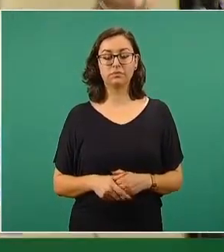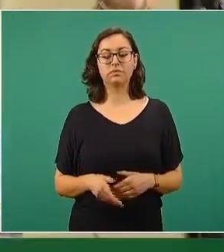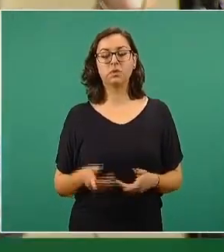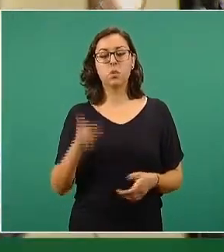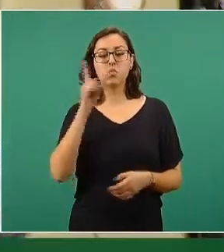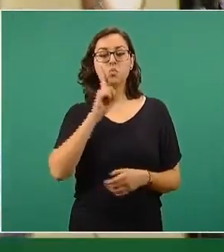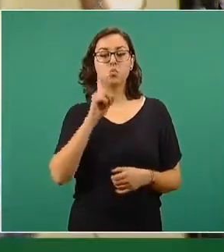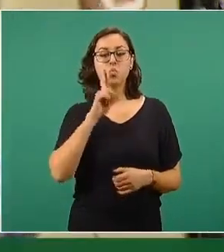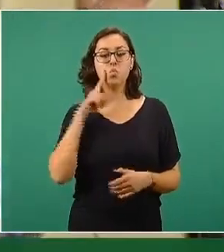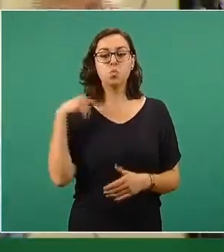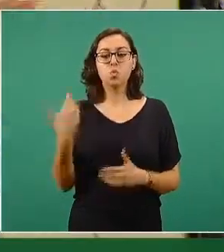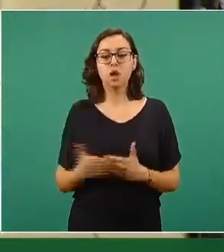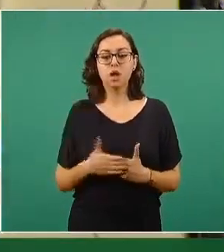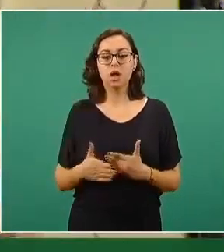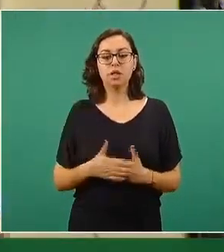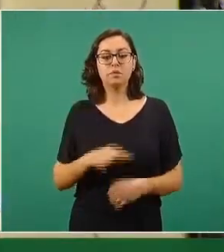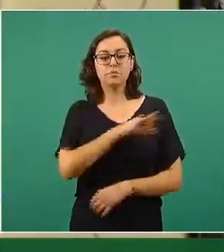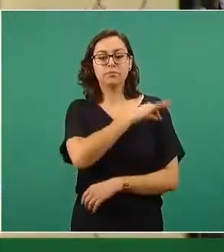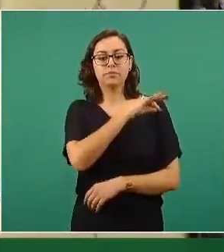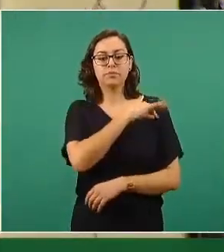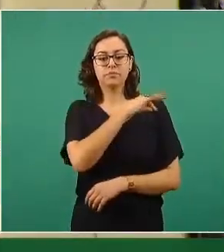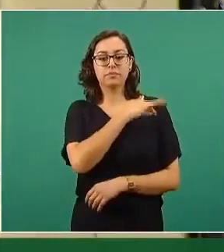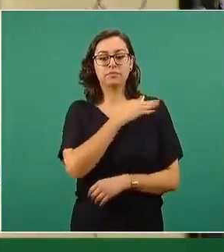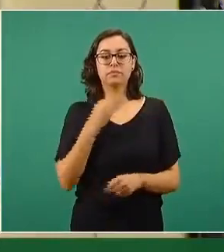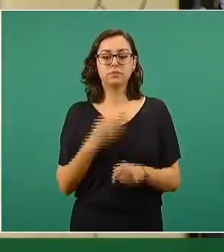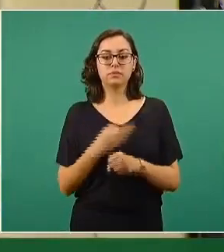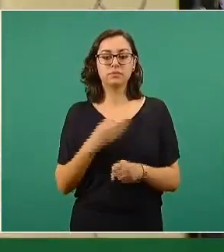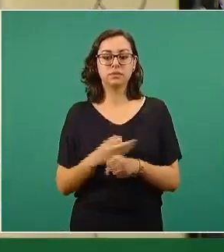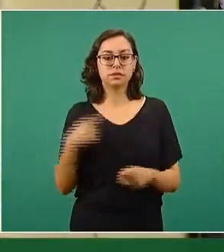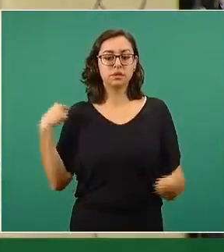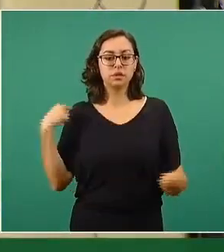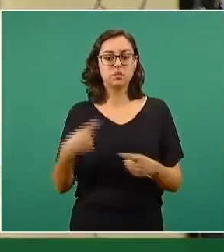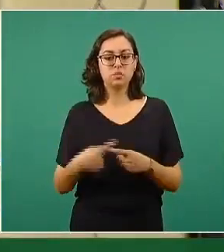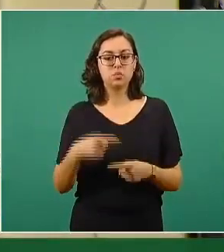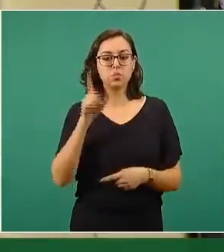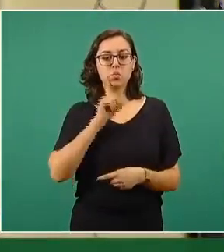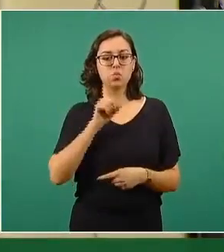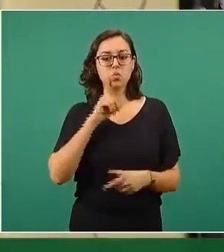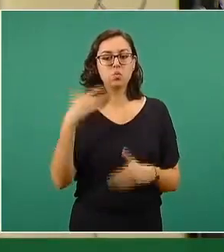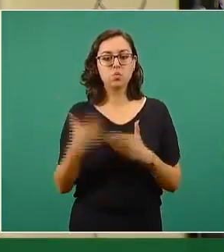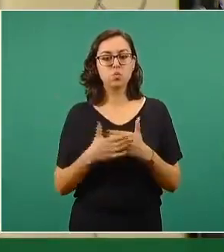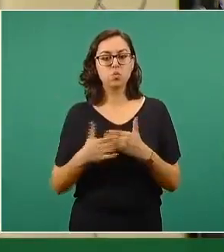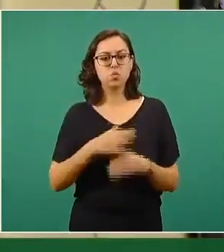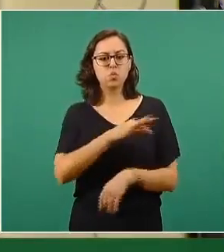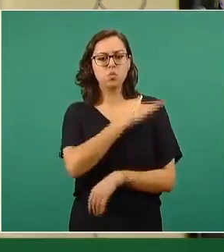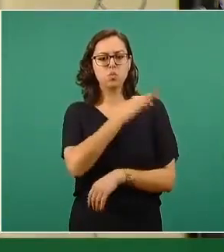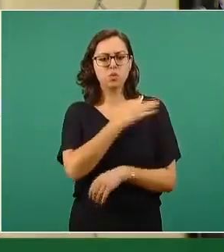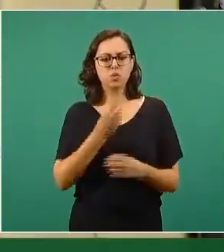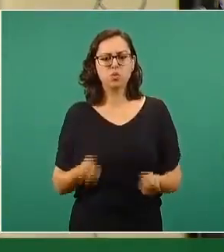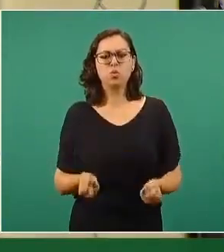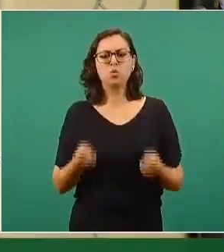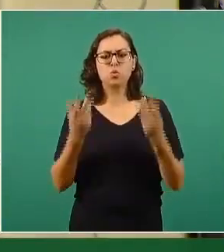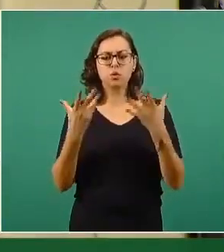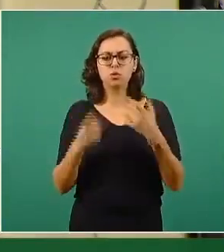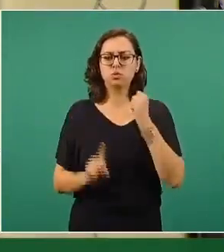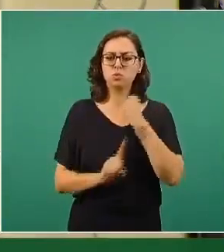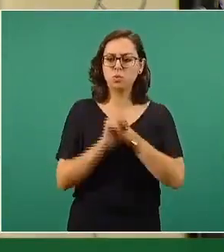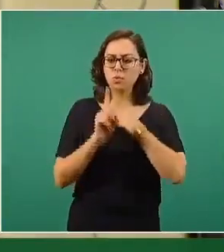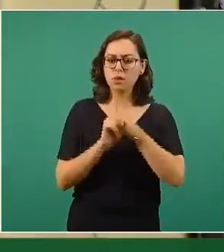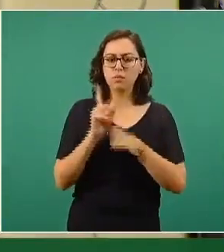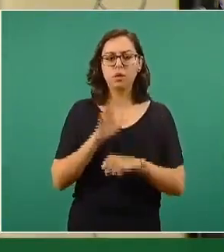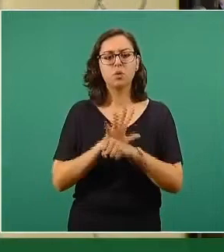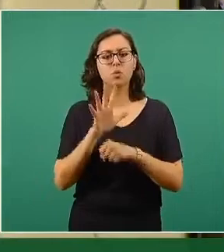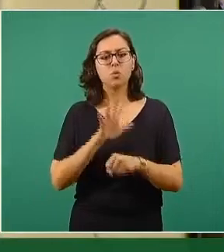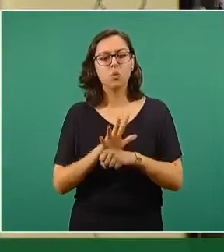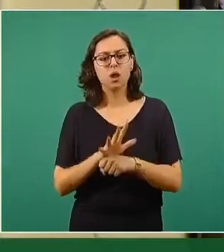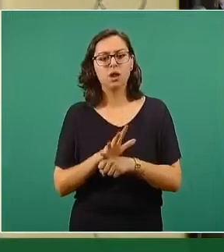mujeres embarazadas, ahorita ¿cuánto es lo que se lleva a la fecha de mujeres embarazadas inmunizadas? ¿Qué problemas han tenido hasta ahorita la